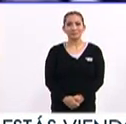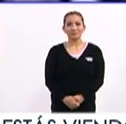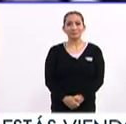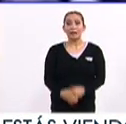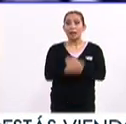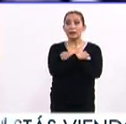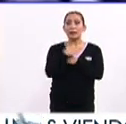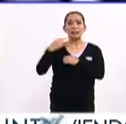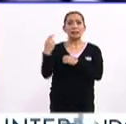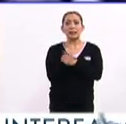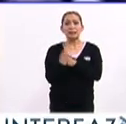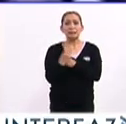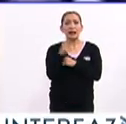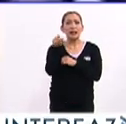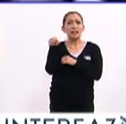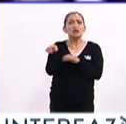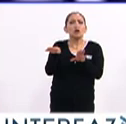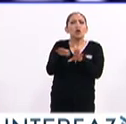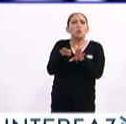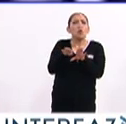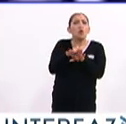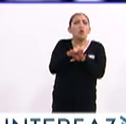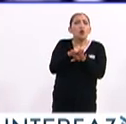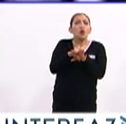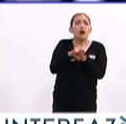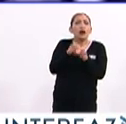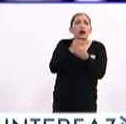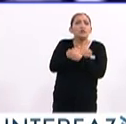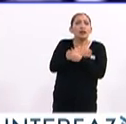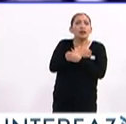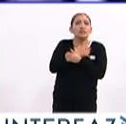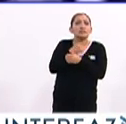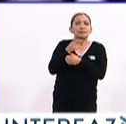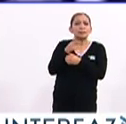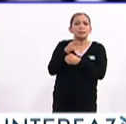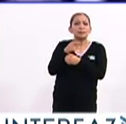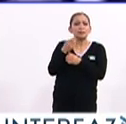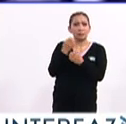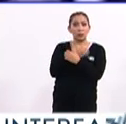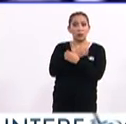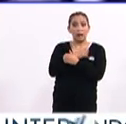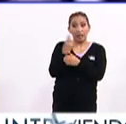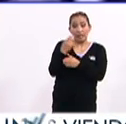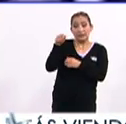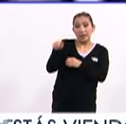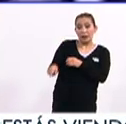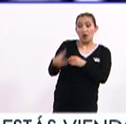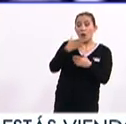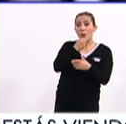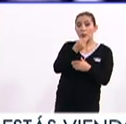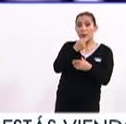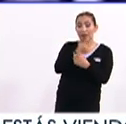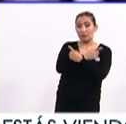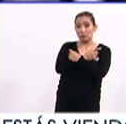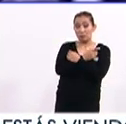O educador necessita do educando, assim como o educando necessita do